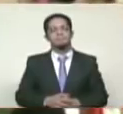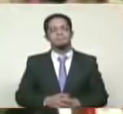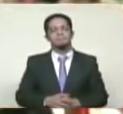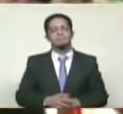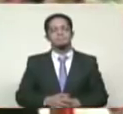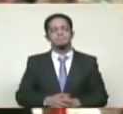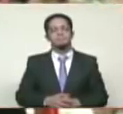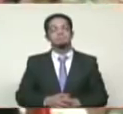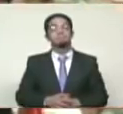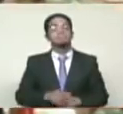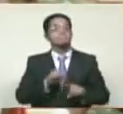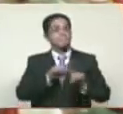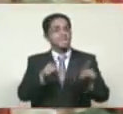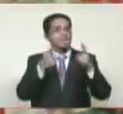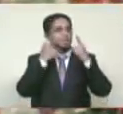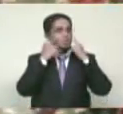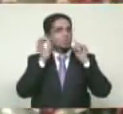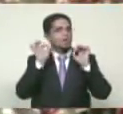ojo pelado,